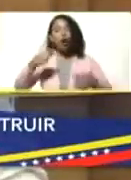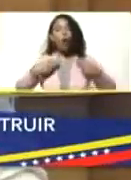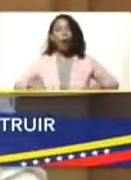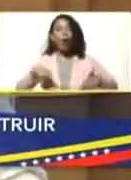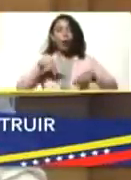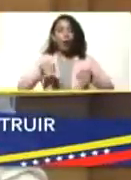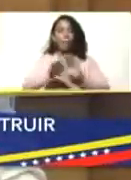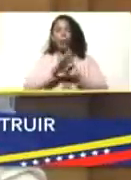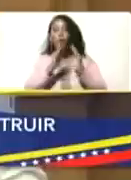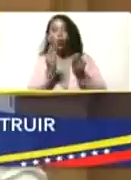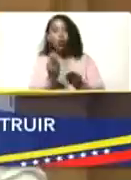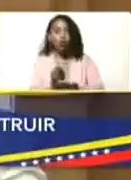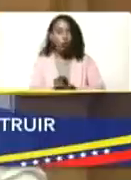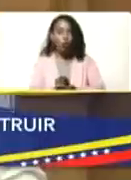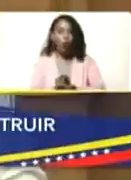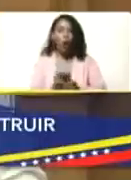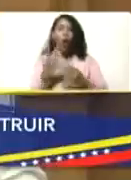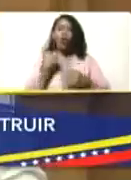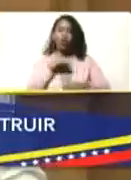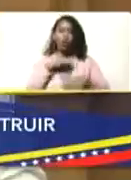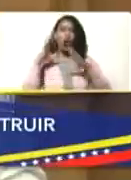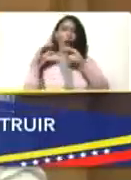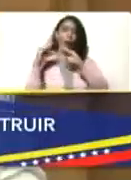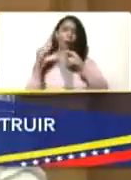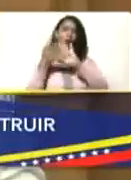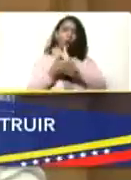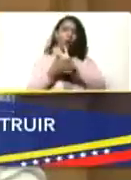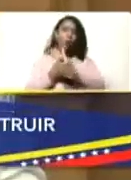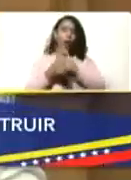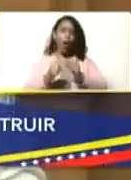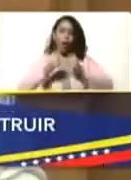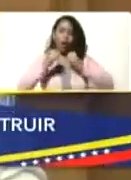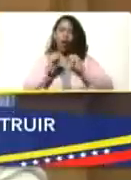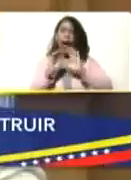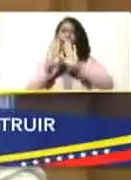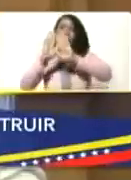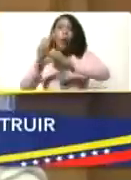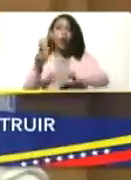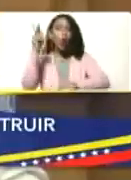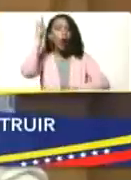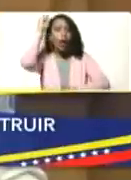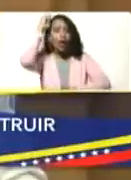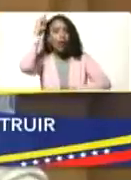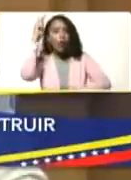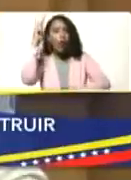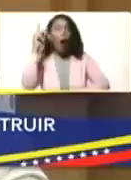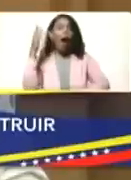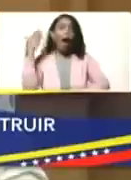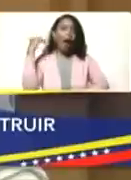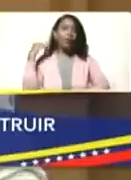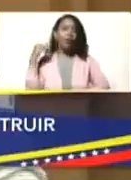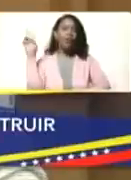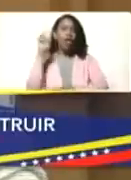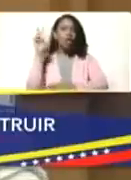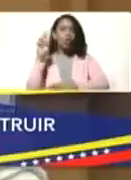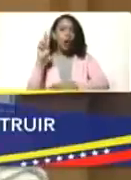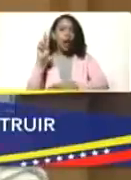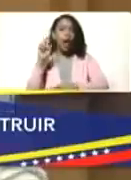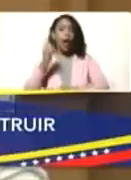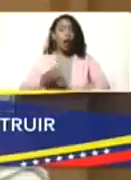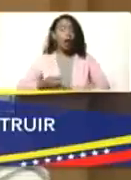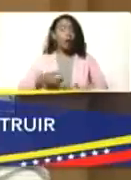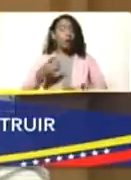Hemos hablado del fortalecimiento de la comunidad andina. Algún día Venezuela fue parte, fundadora